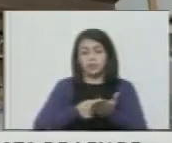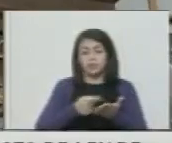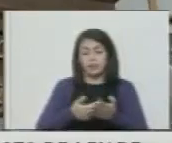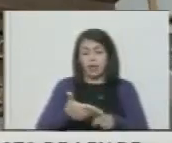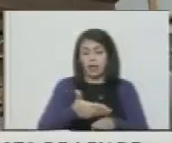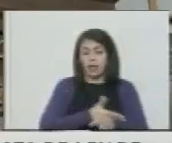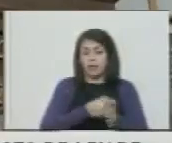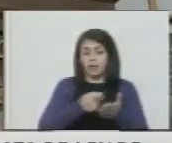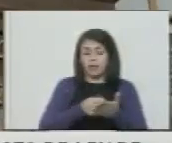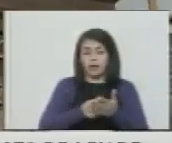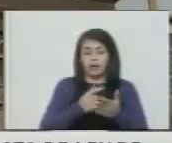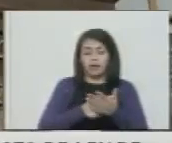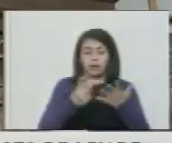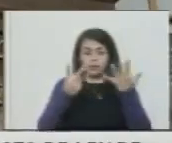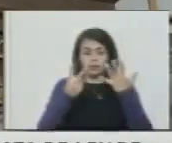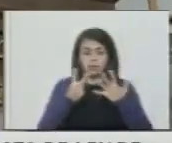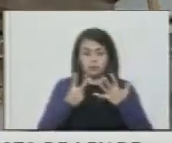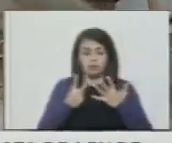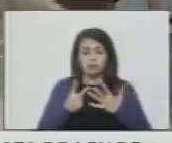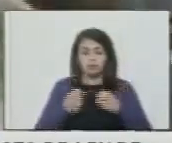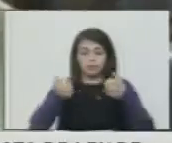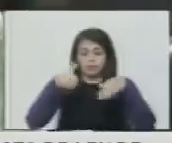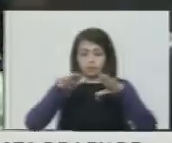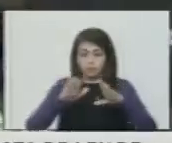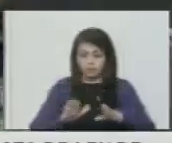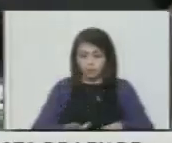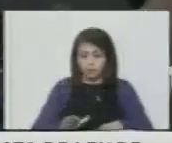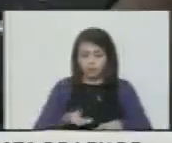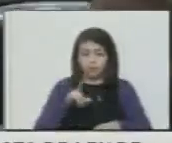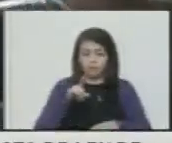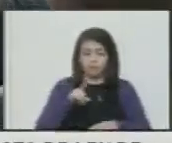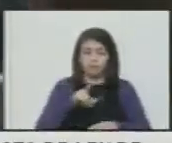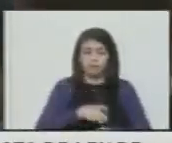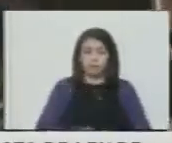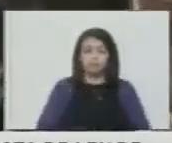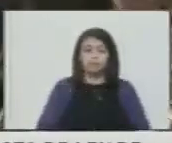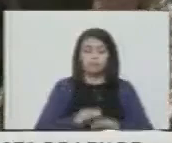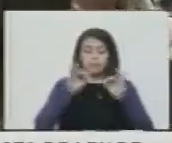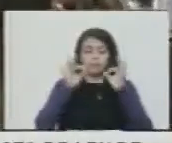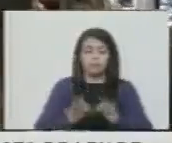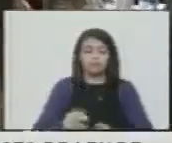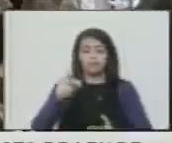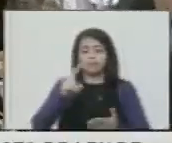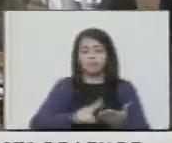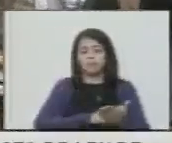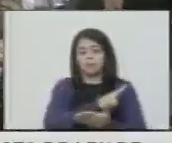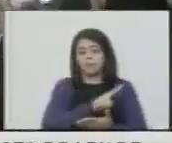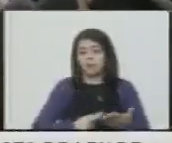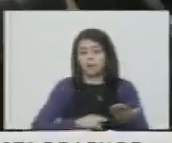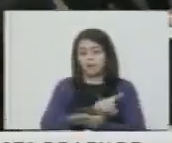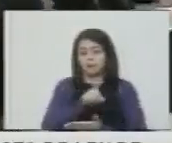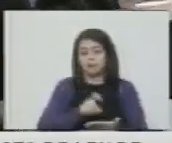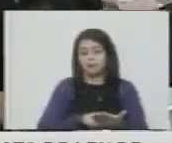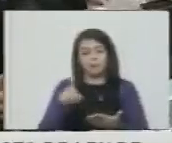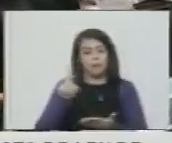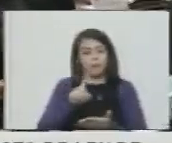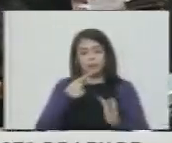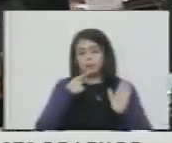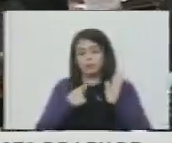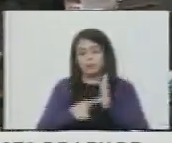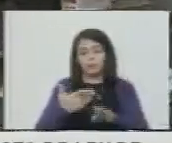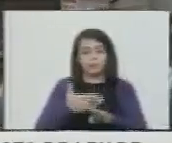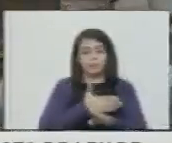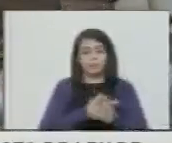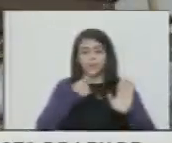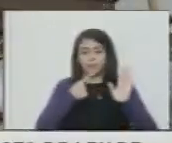medicina prepagada obligatorios. 7. Suspender preventivamente, declarar la nulidad absoluta o dejar sin